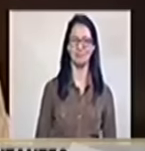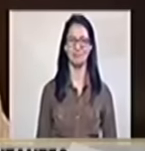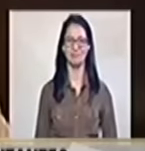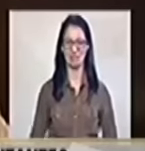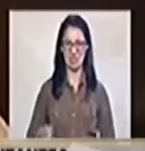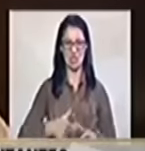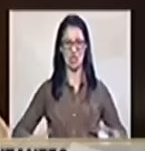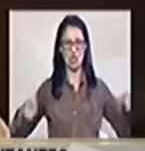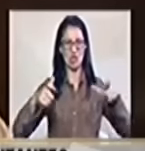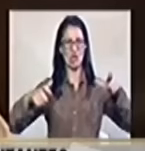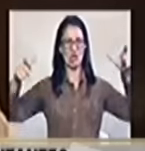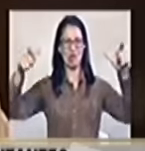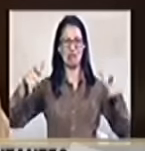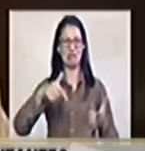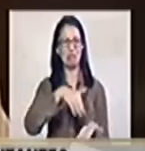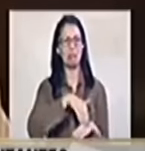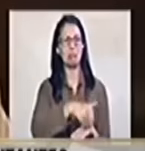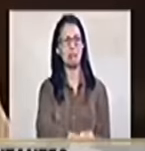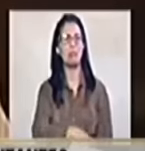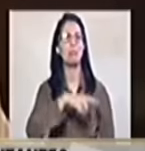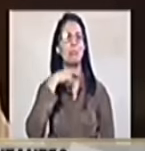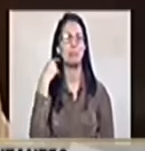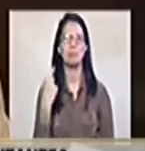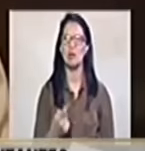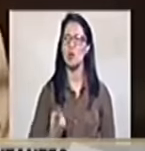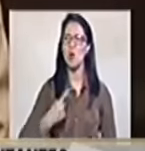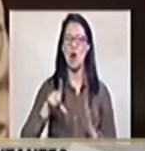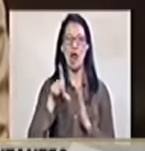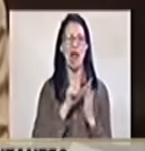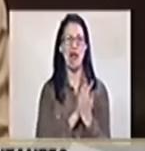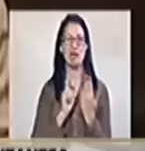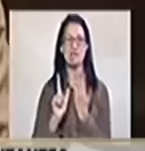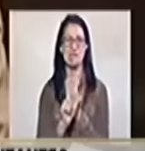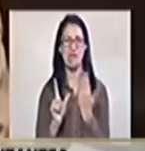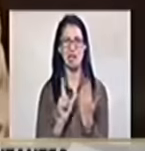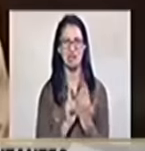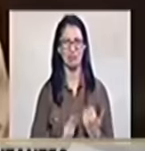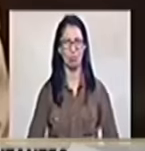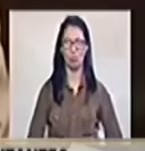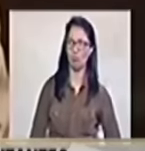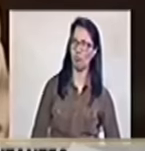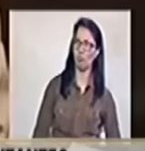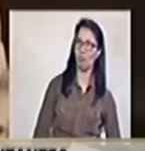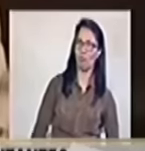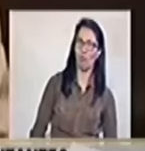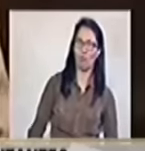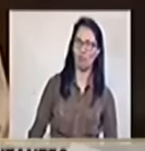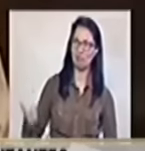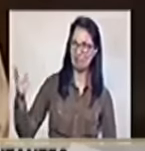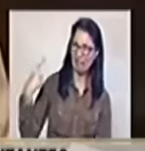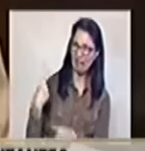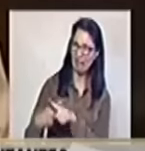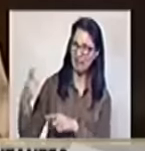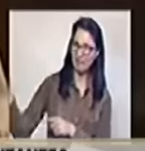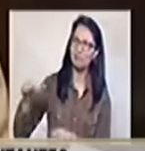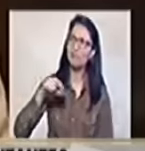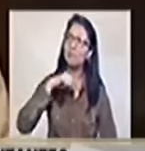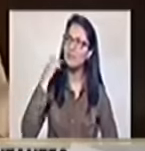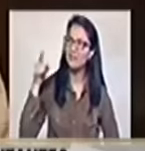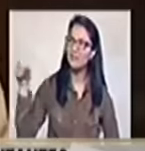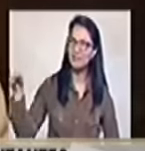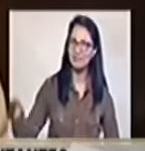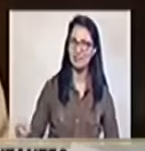un Congreso derrotado e ilegítimo. Derrotado él, que en el Consejo de Estado le dijeron